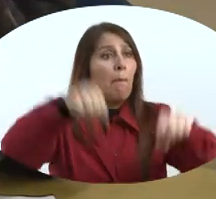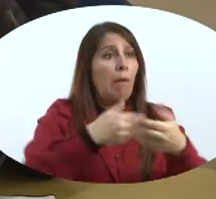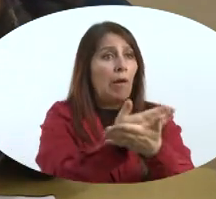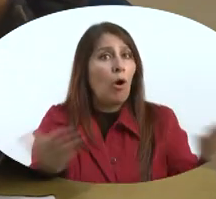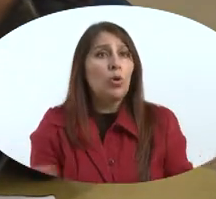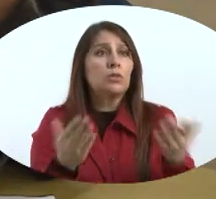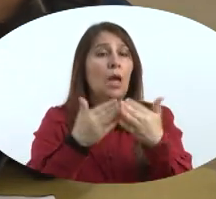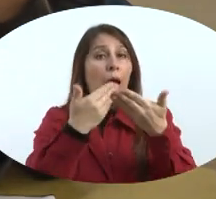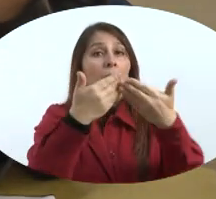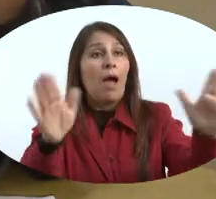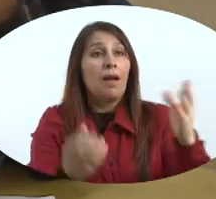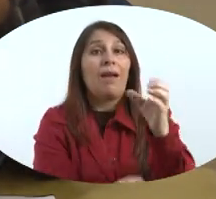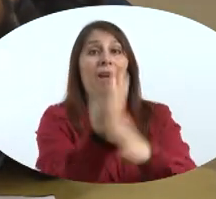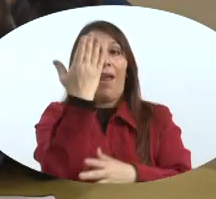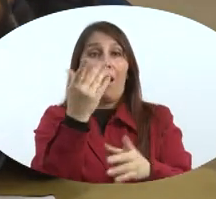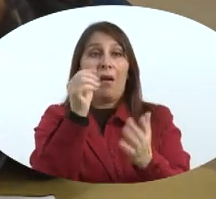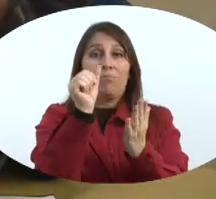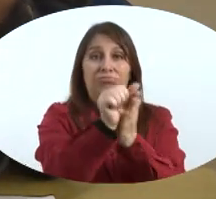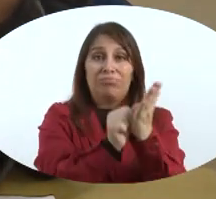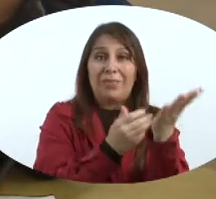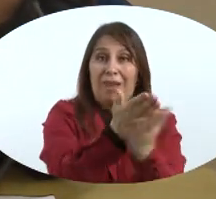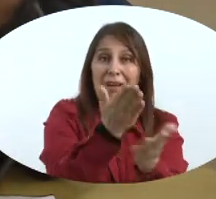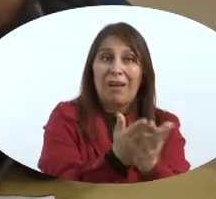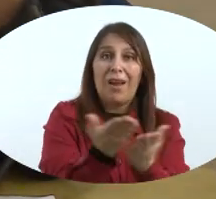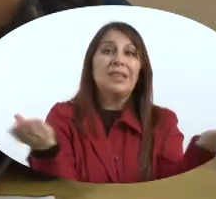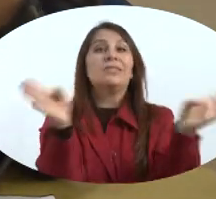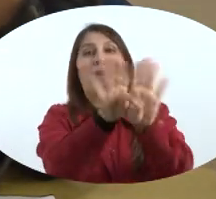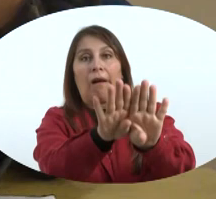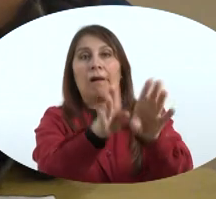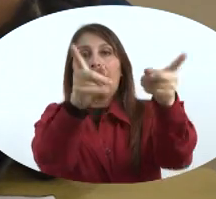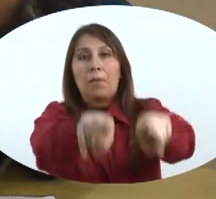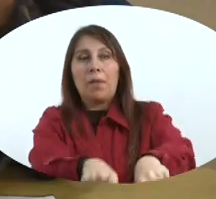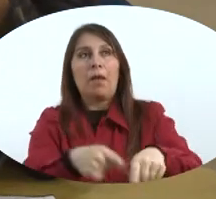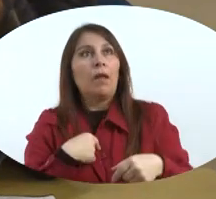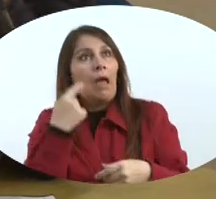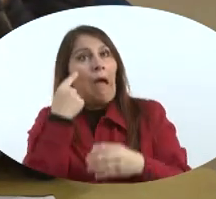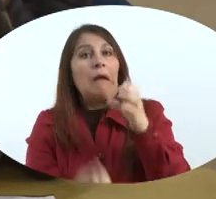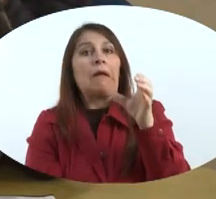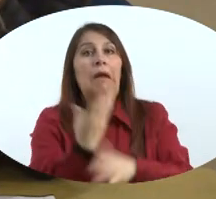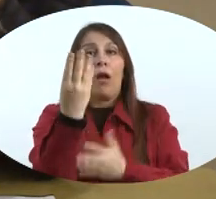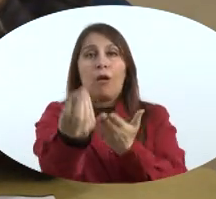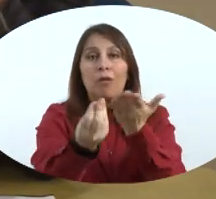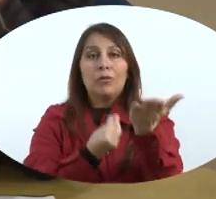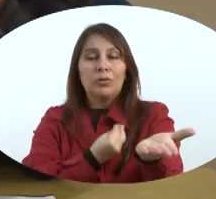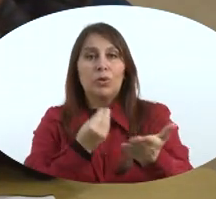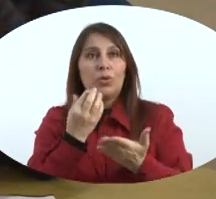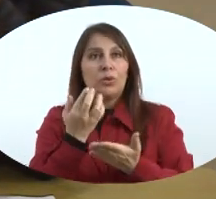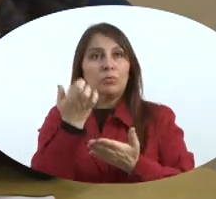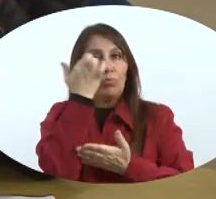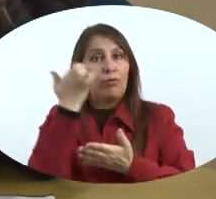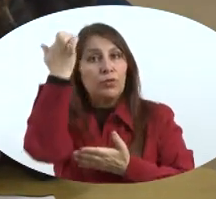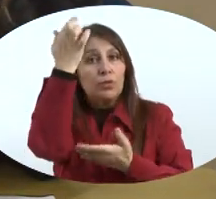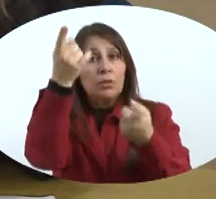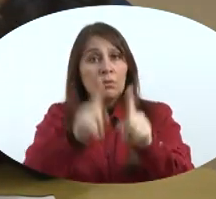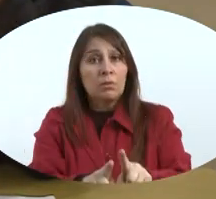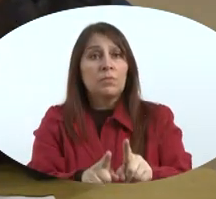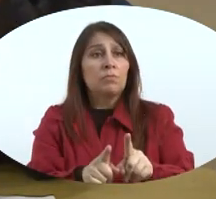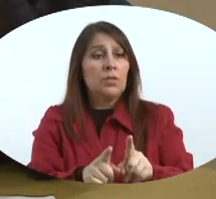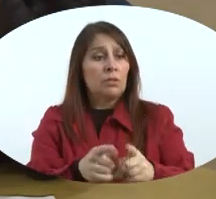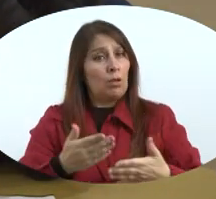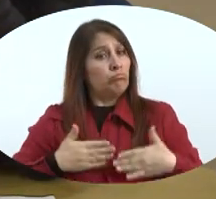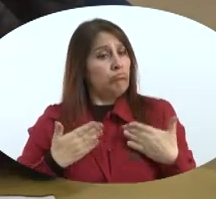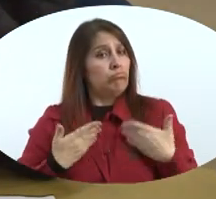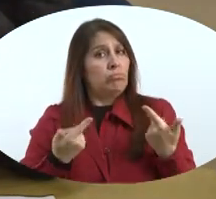para cerrar programas también para diseñar políticas que permitan mejorar digamos las condiciones profesionales y personales de los